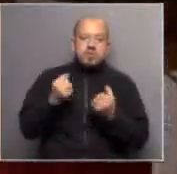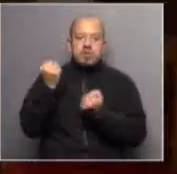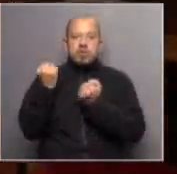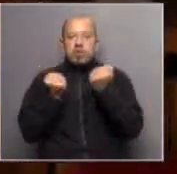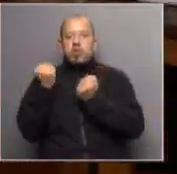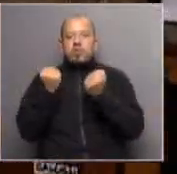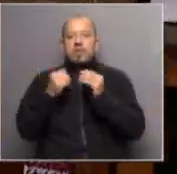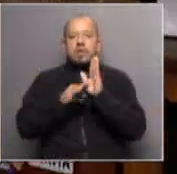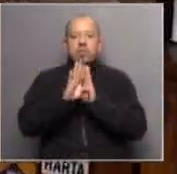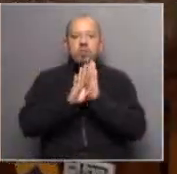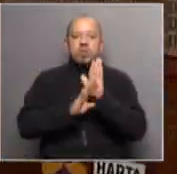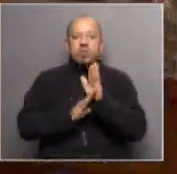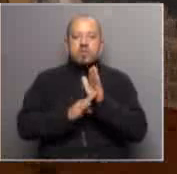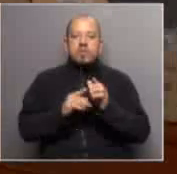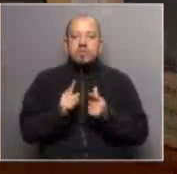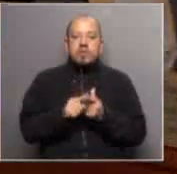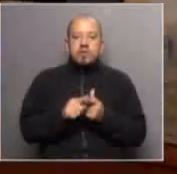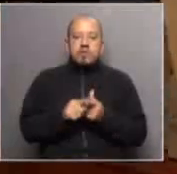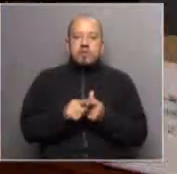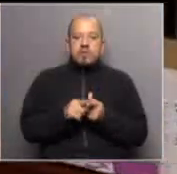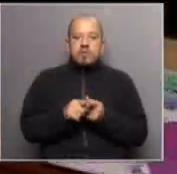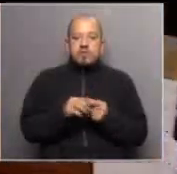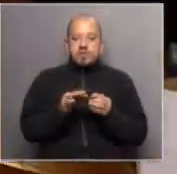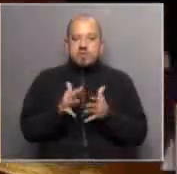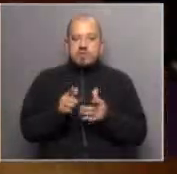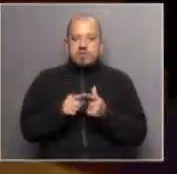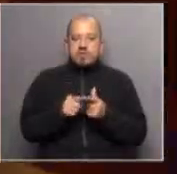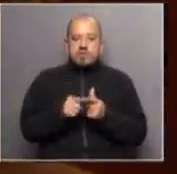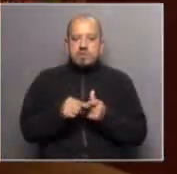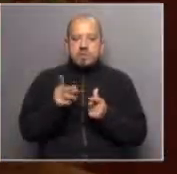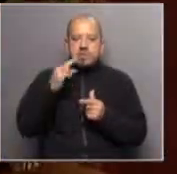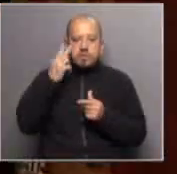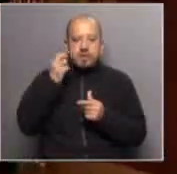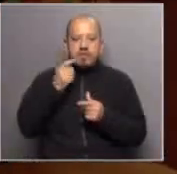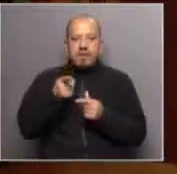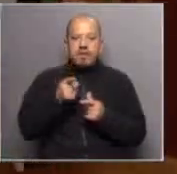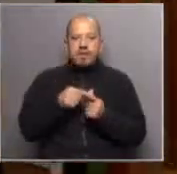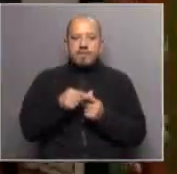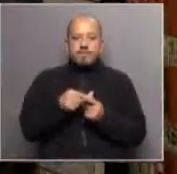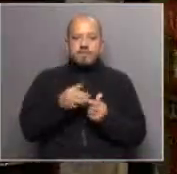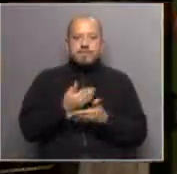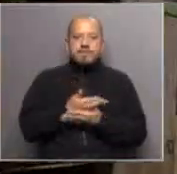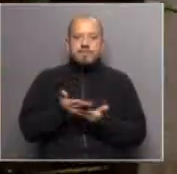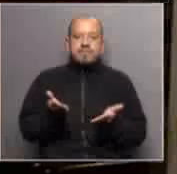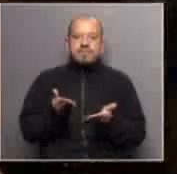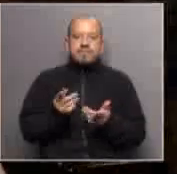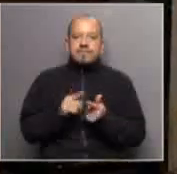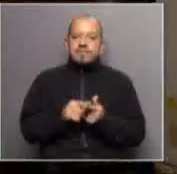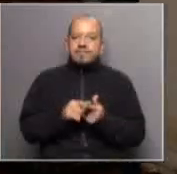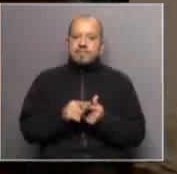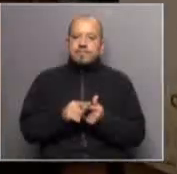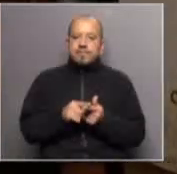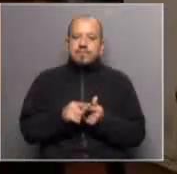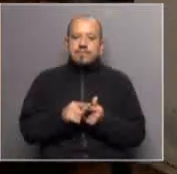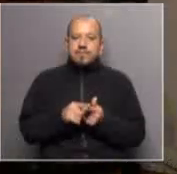de protocolos y etcétera, y cuál es el perfil del bar Brecha en su oferta gastronómica, en su público y etcétera. Para